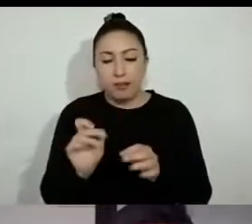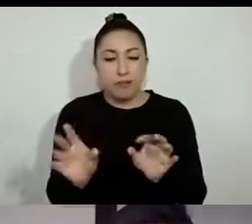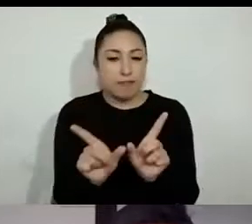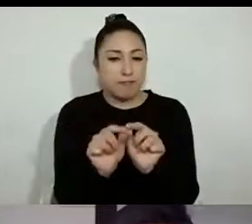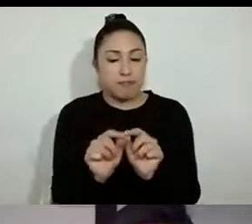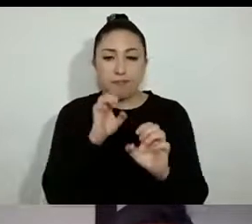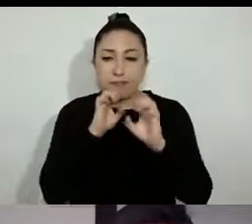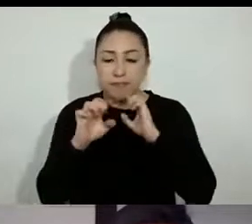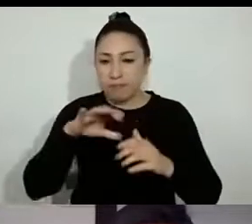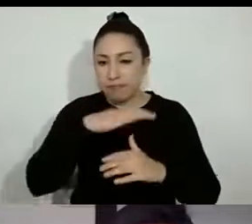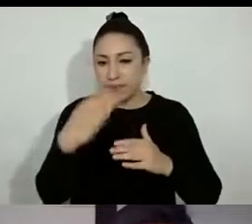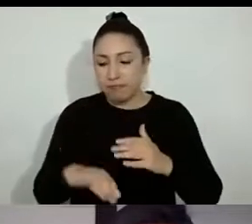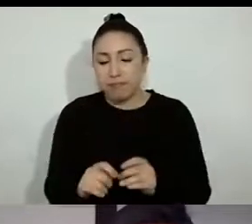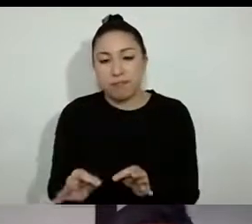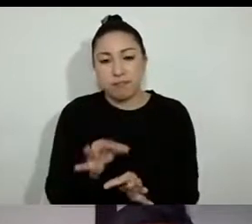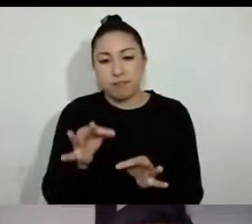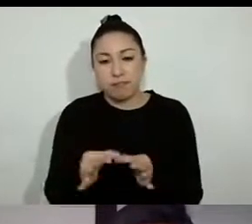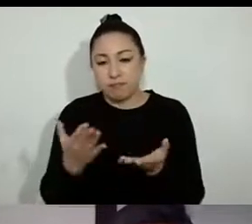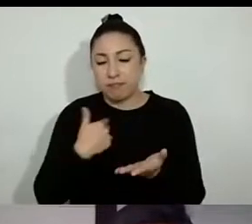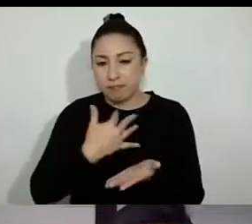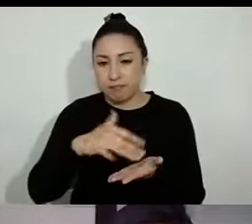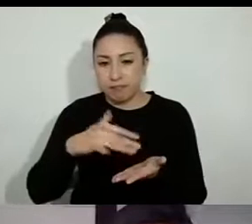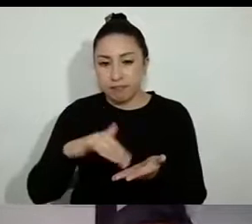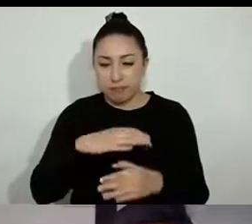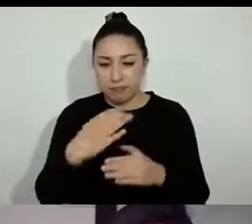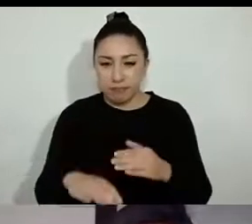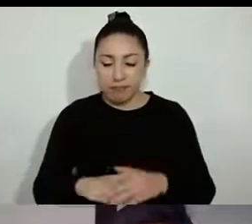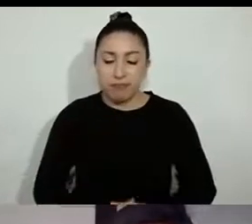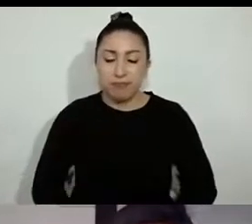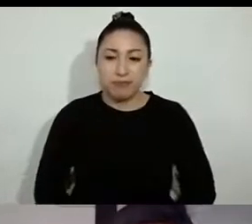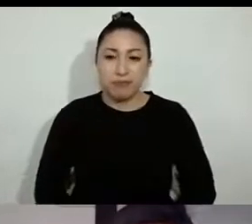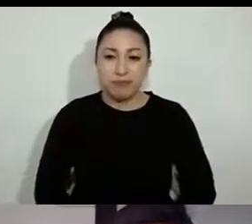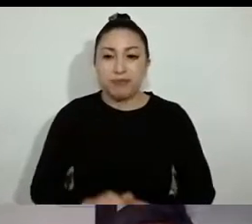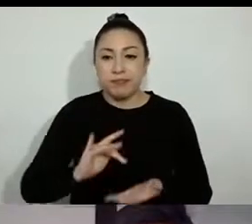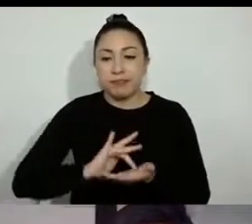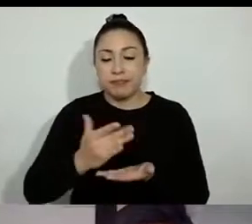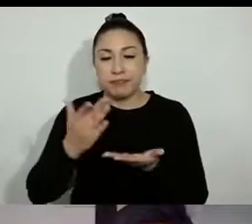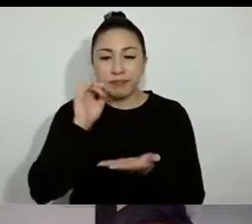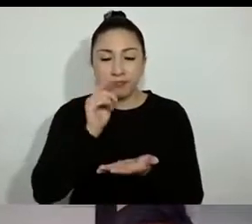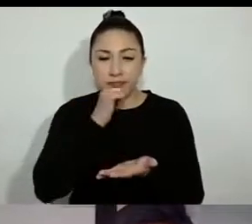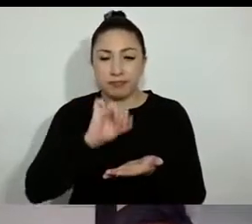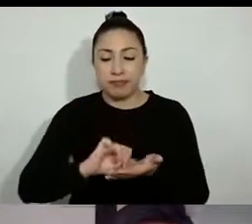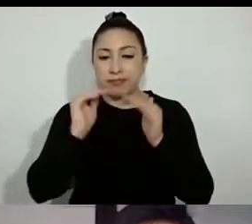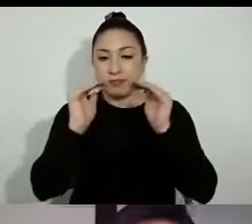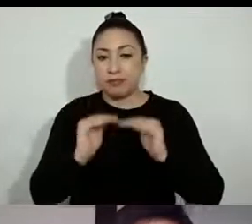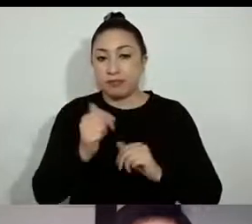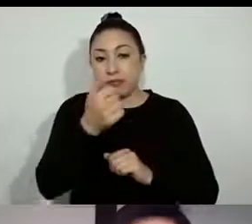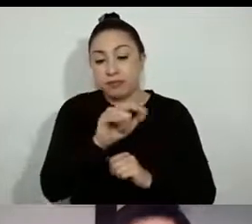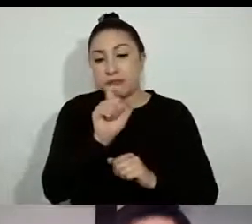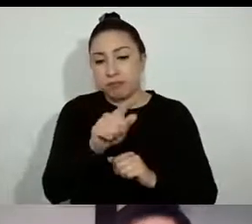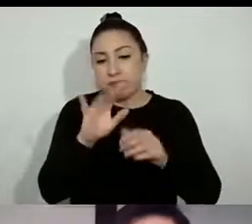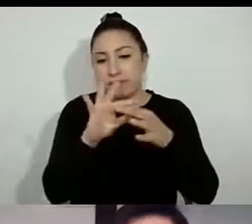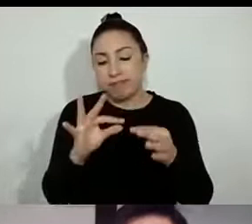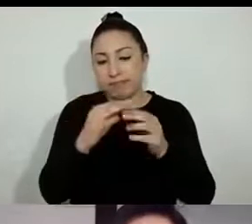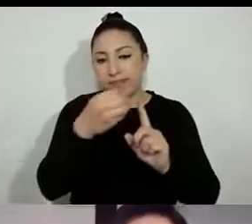entrevista. Es cuanto, diputado presidente. Gracias, diputada. Bajo este formato estaremos desarrollando la entrevista el día de